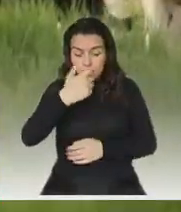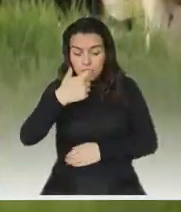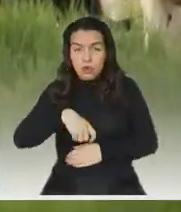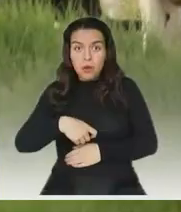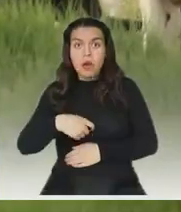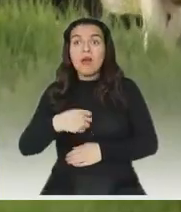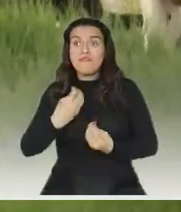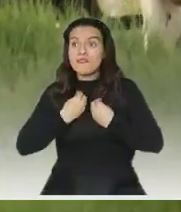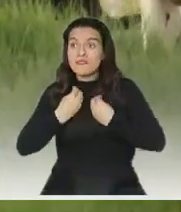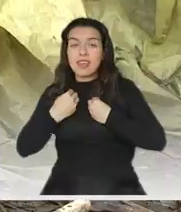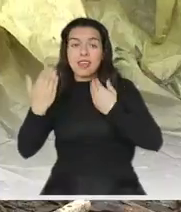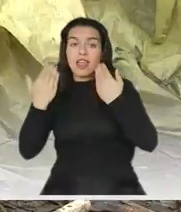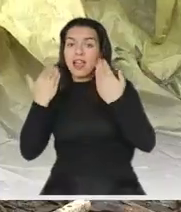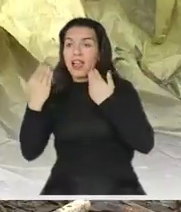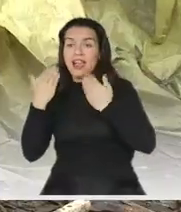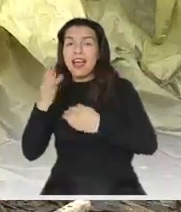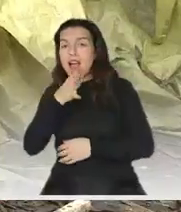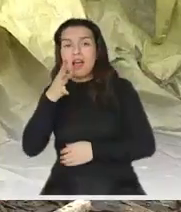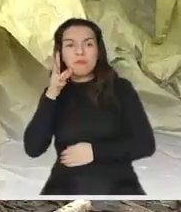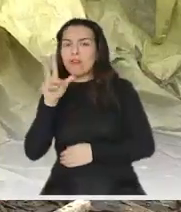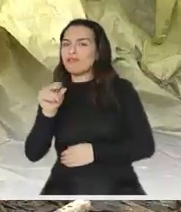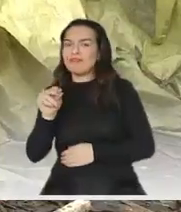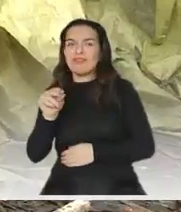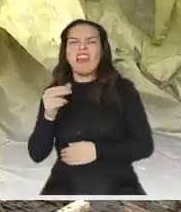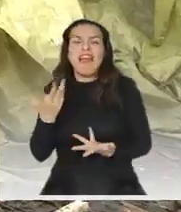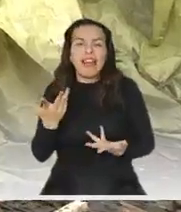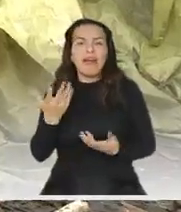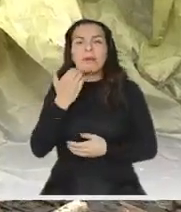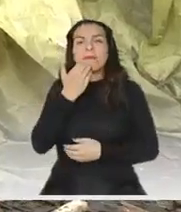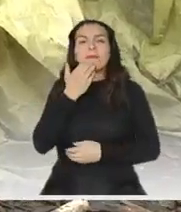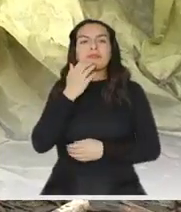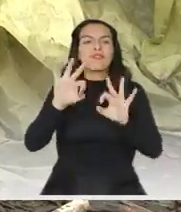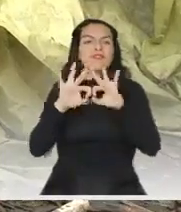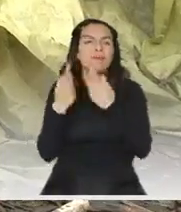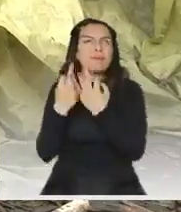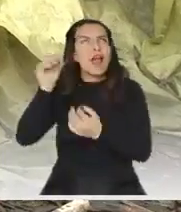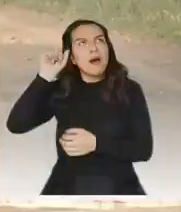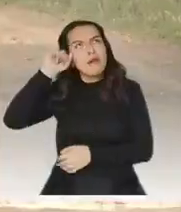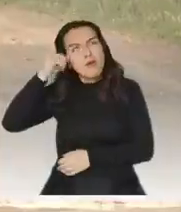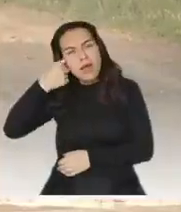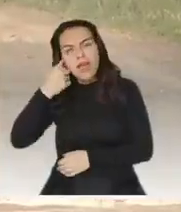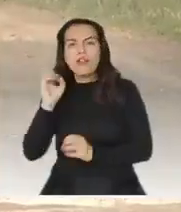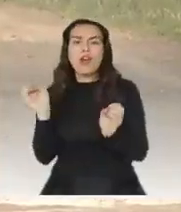campo también influyen los recuerdos de la familia o esas historias que muchos tienen como propias